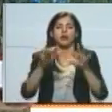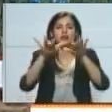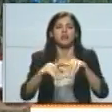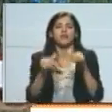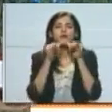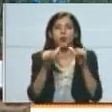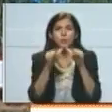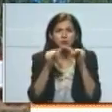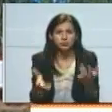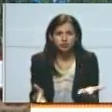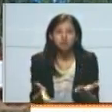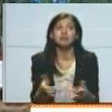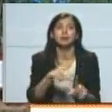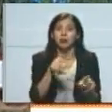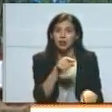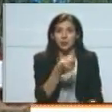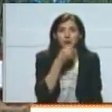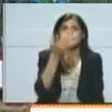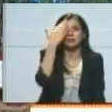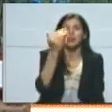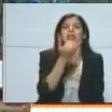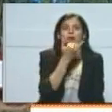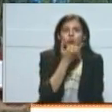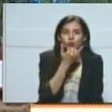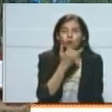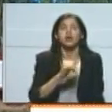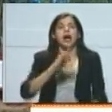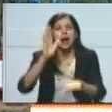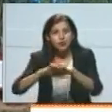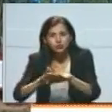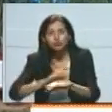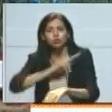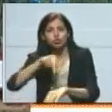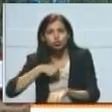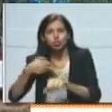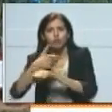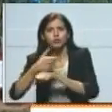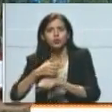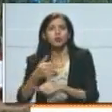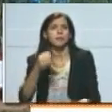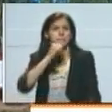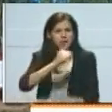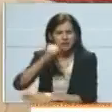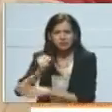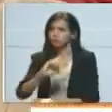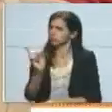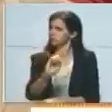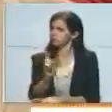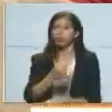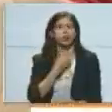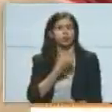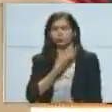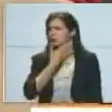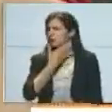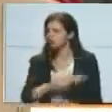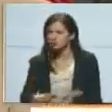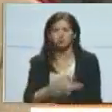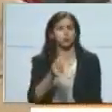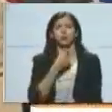somos asesinos, no somos represores, condenamos la violencia, nosotros queremos la paz de este